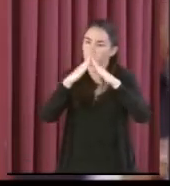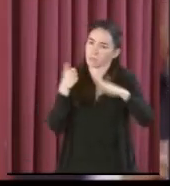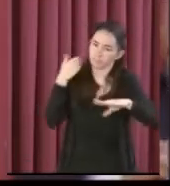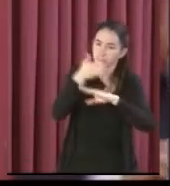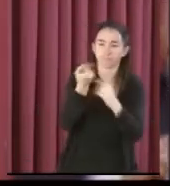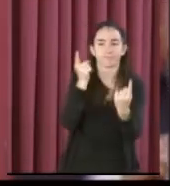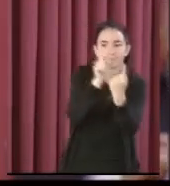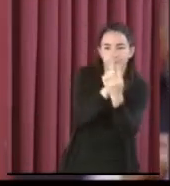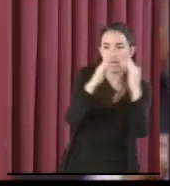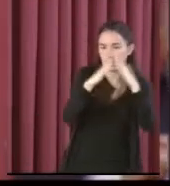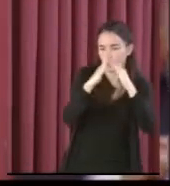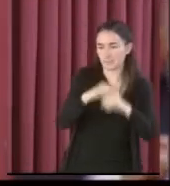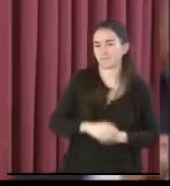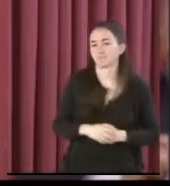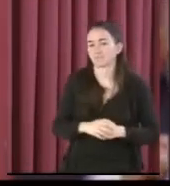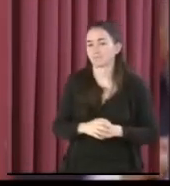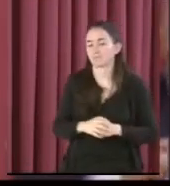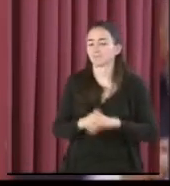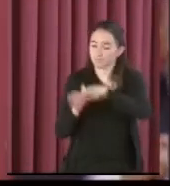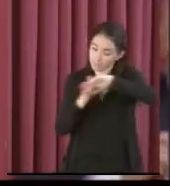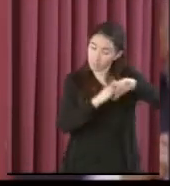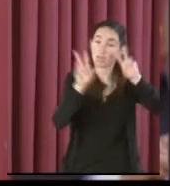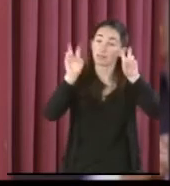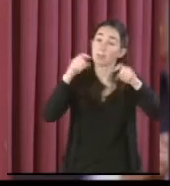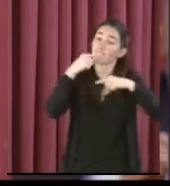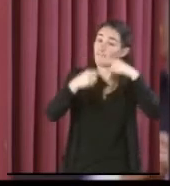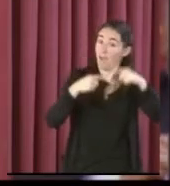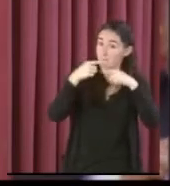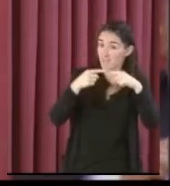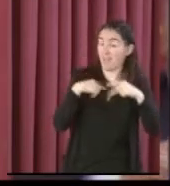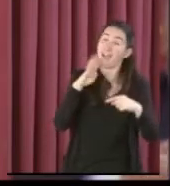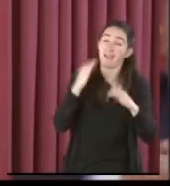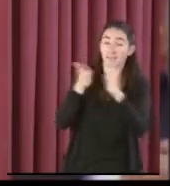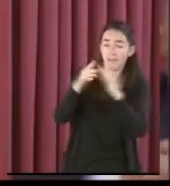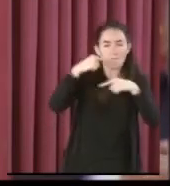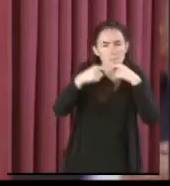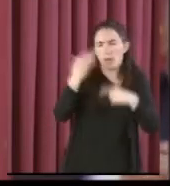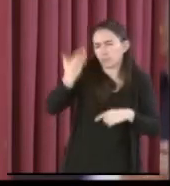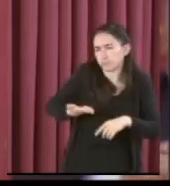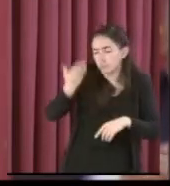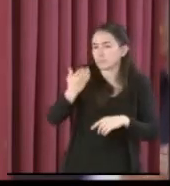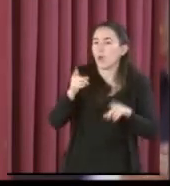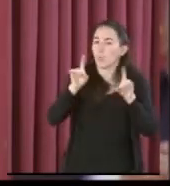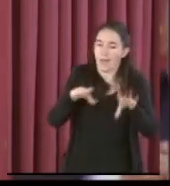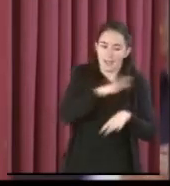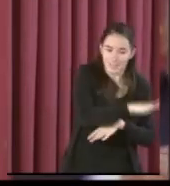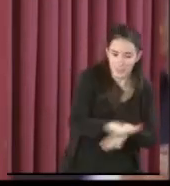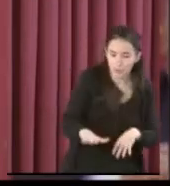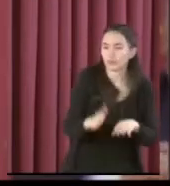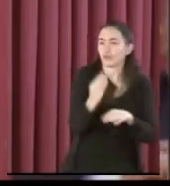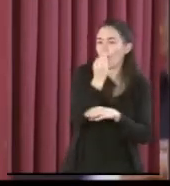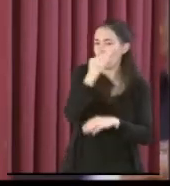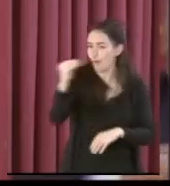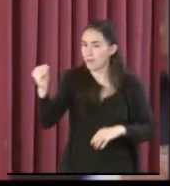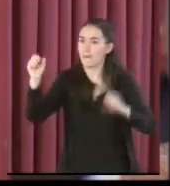Hemos hablado sobre la familia, elemento clave en la cohesión social, también sobre los niños, los jóvenes y los mayores, pero si